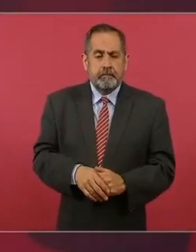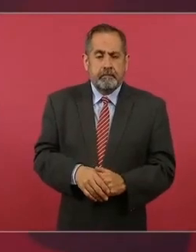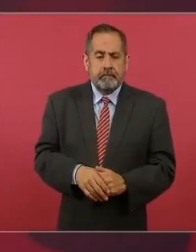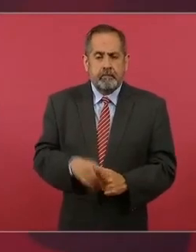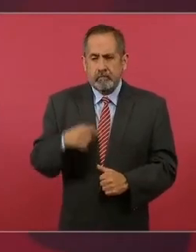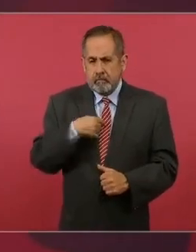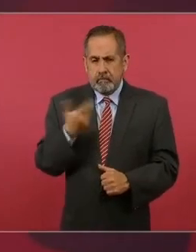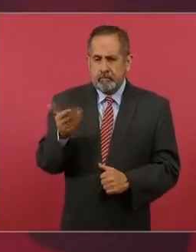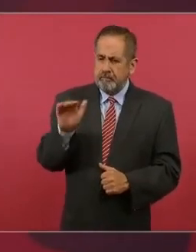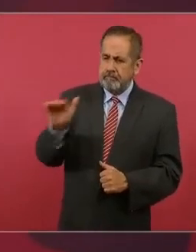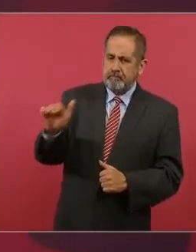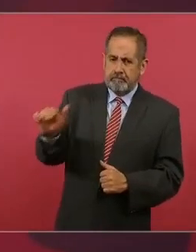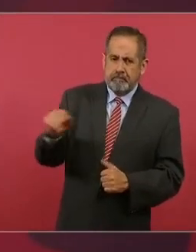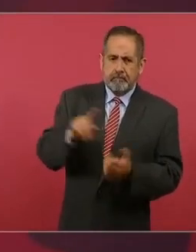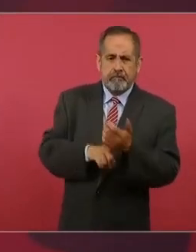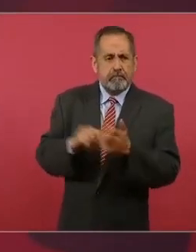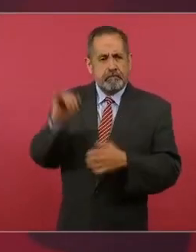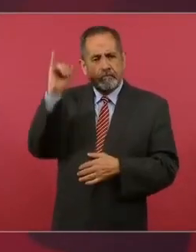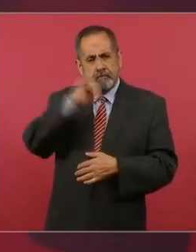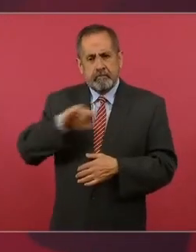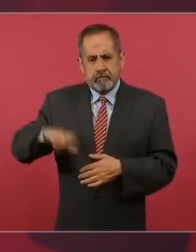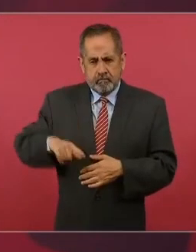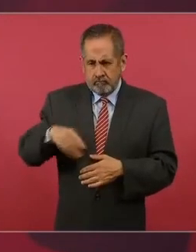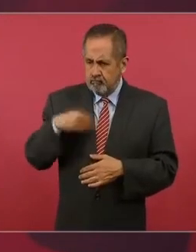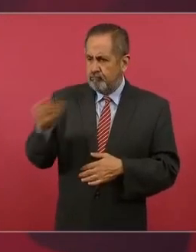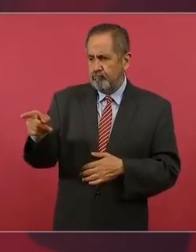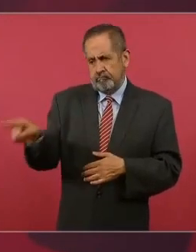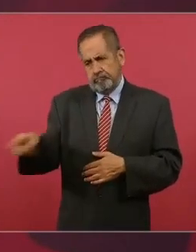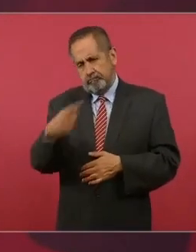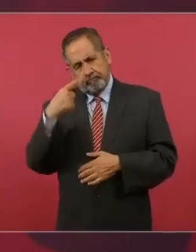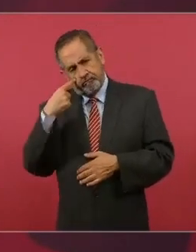a pedirle la intervención a la jefa de gobierno